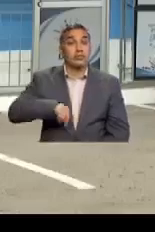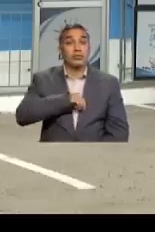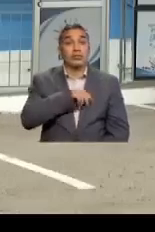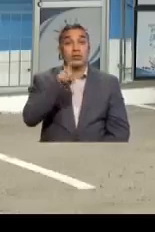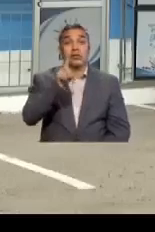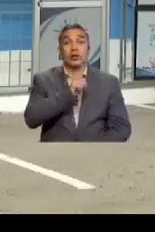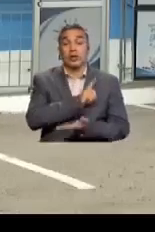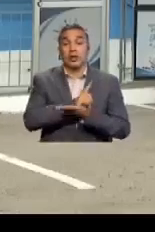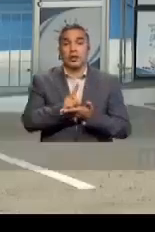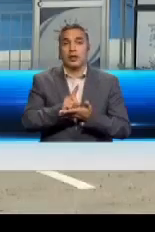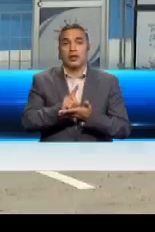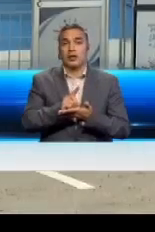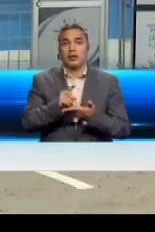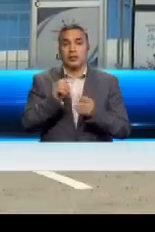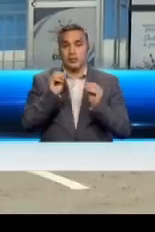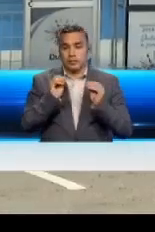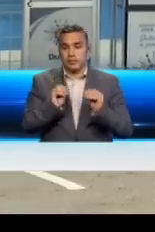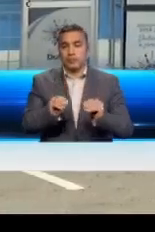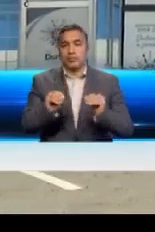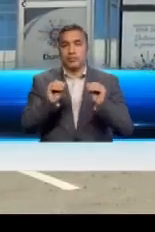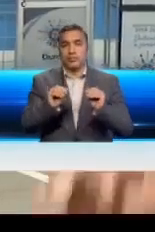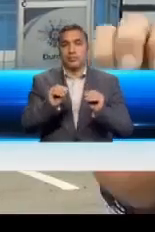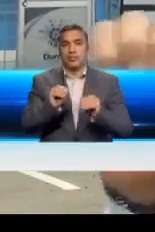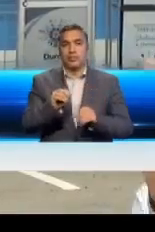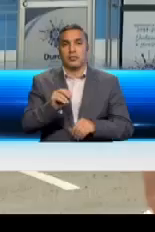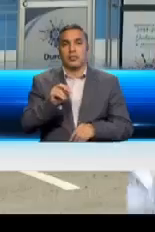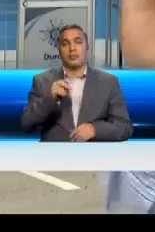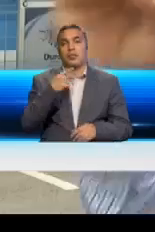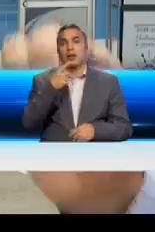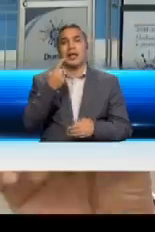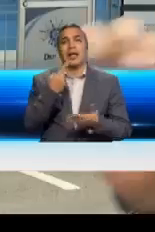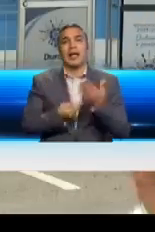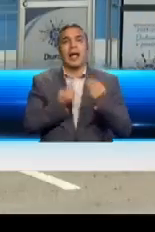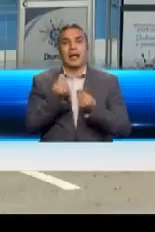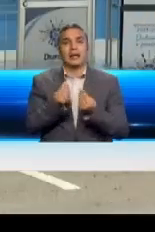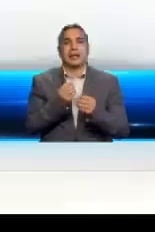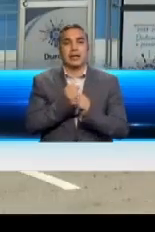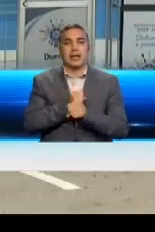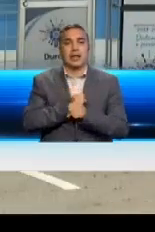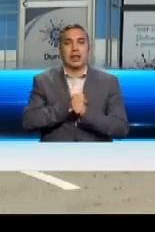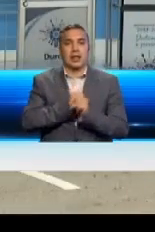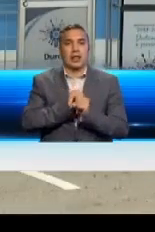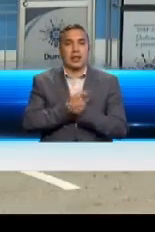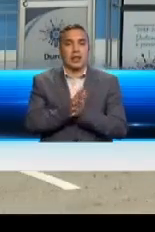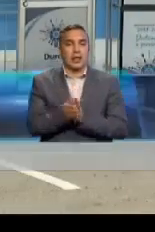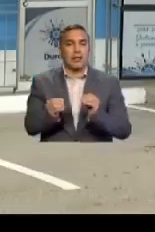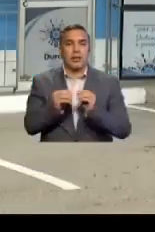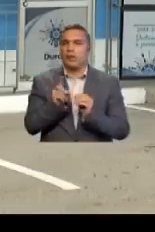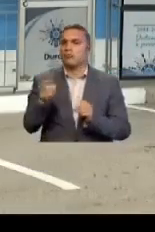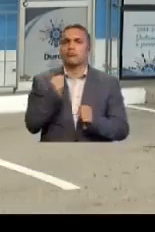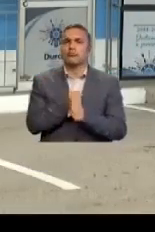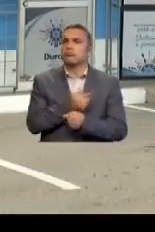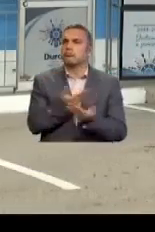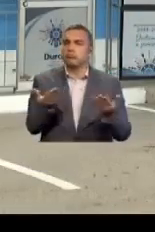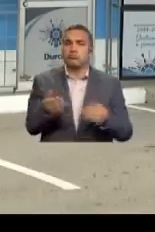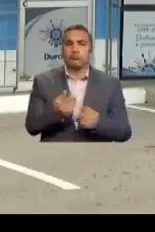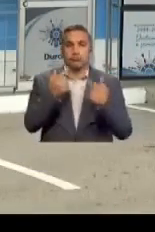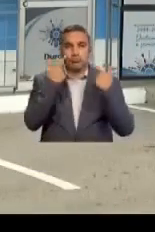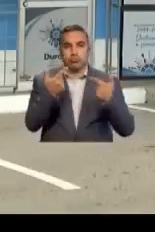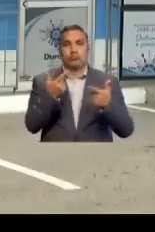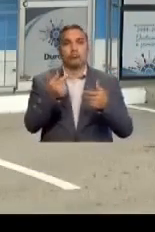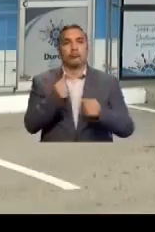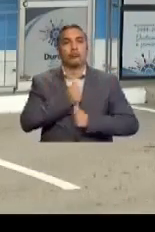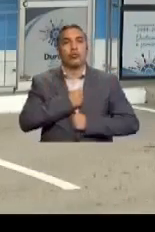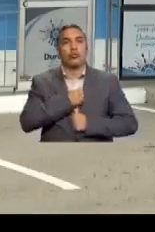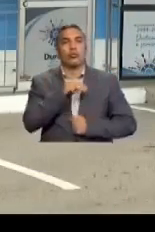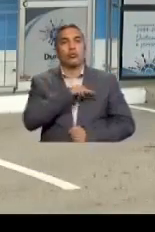semana preparándolos para decirles lo que deben de hacer y no deben de hacer. La función de ellos es cuidar bienes